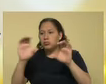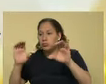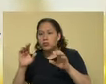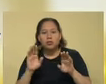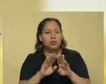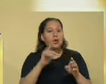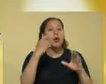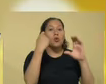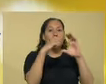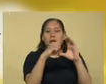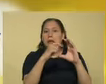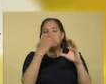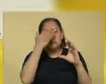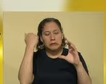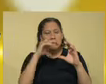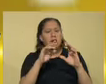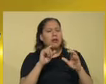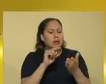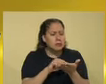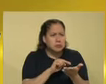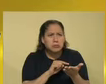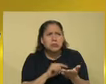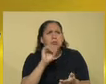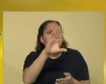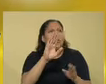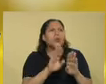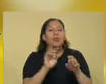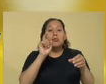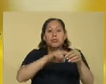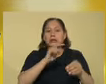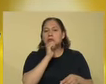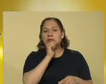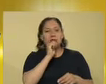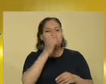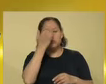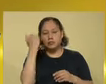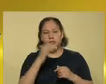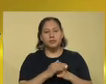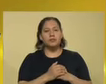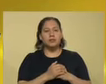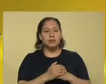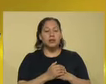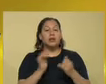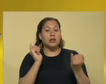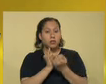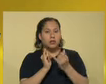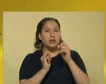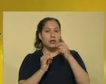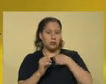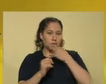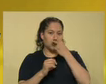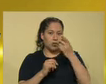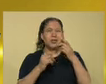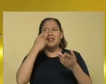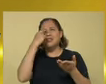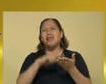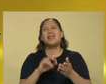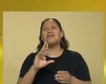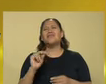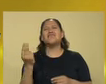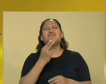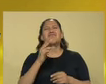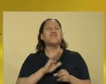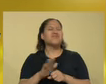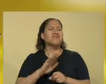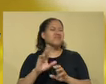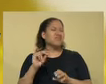que es un Twitter, no saben cómo mandarlo, ¿no? Sí, y aunque les digo, aunque uno crea que pues nuestra vida